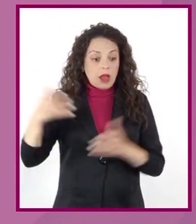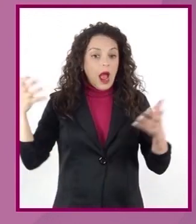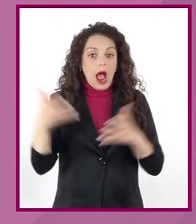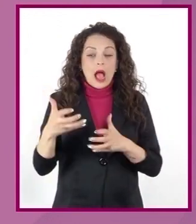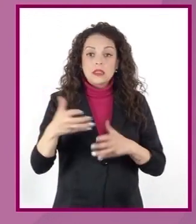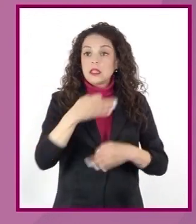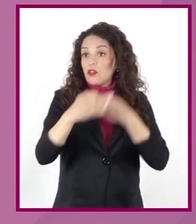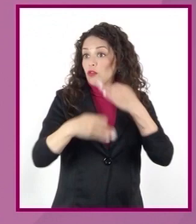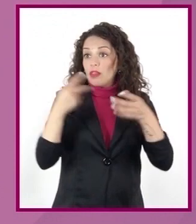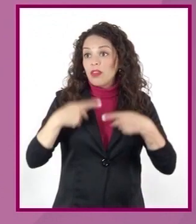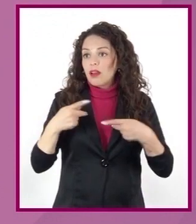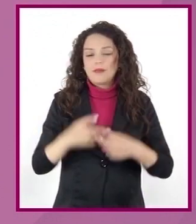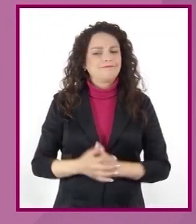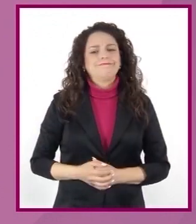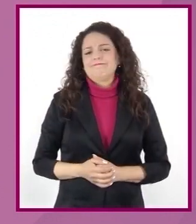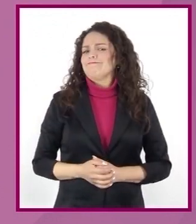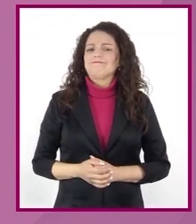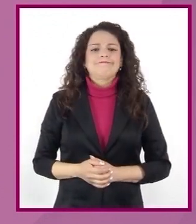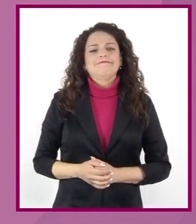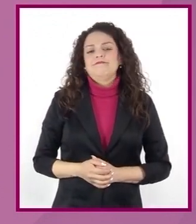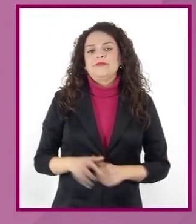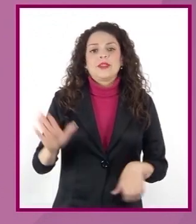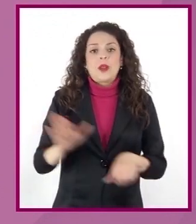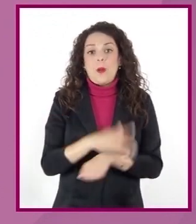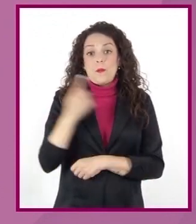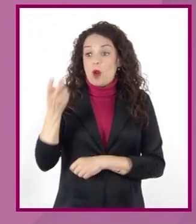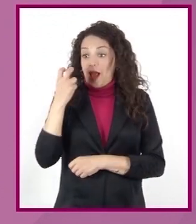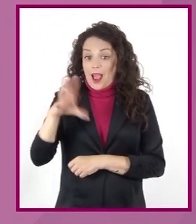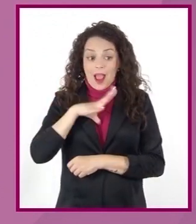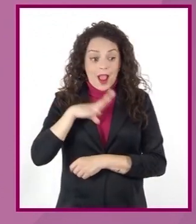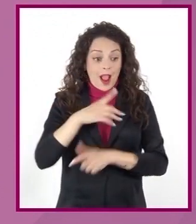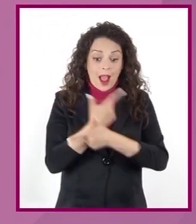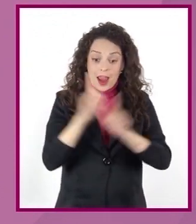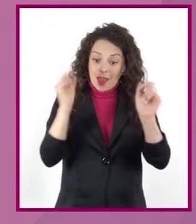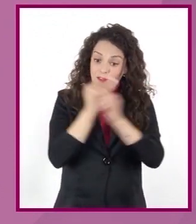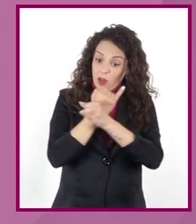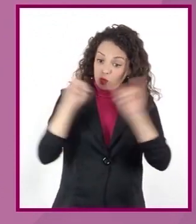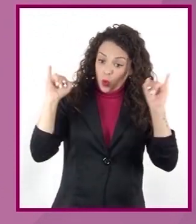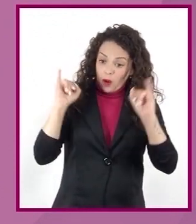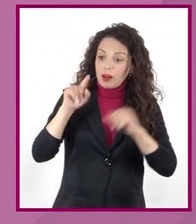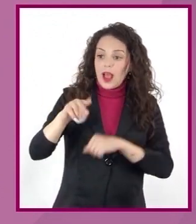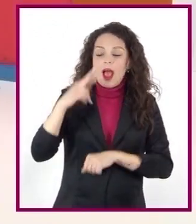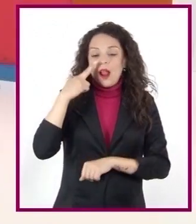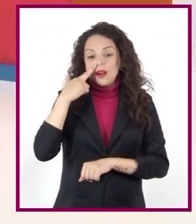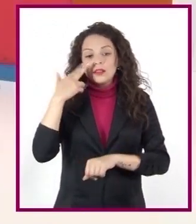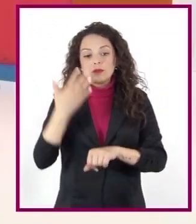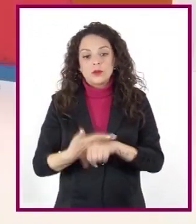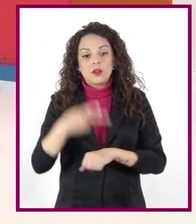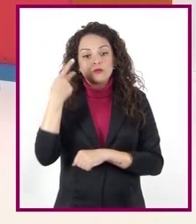los demás, porque gracias a la autonomía se hacen responsables de su realidad.